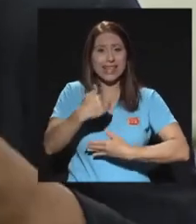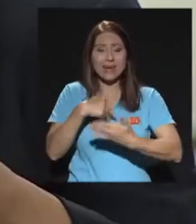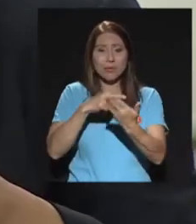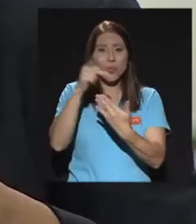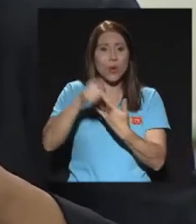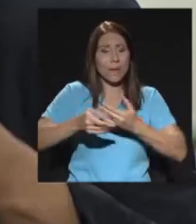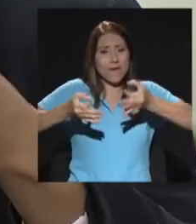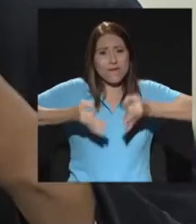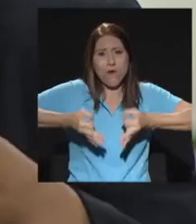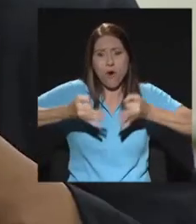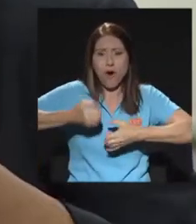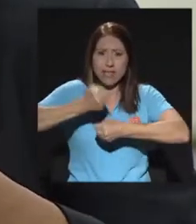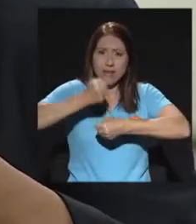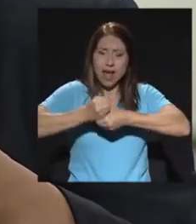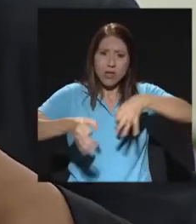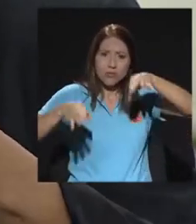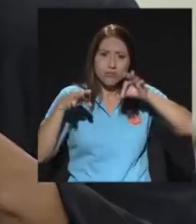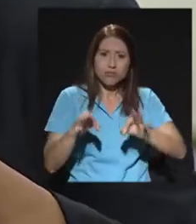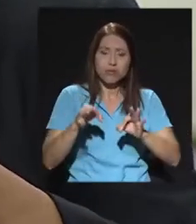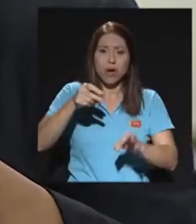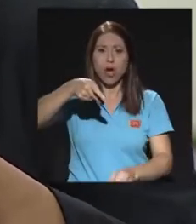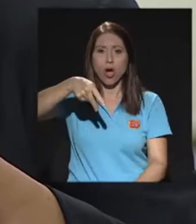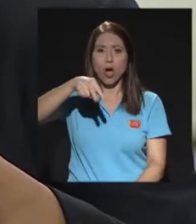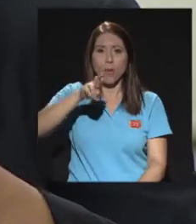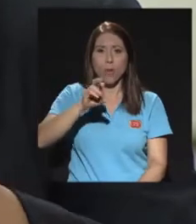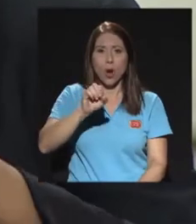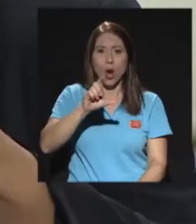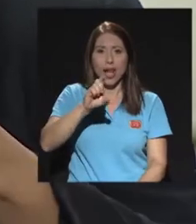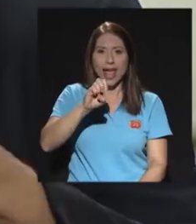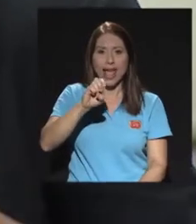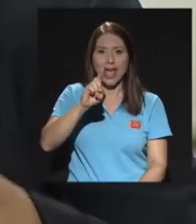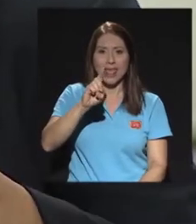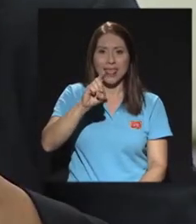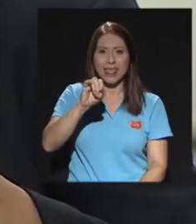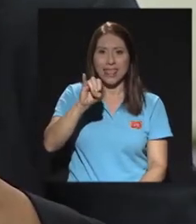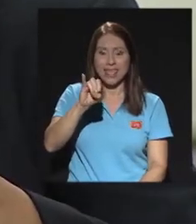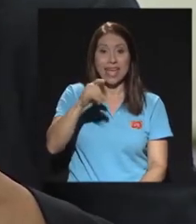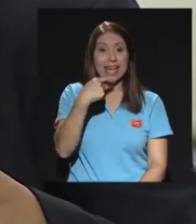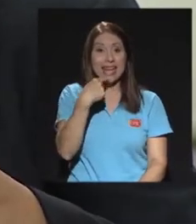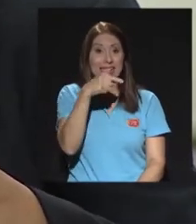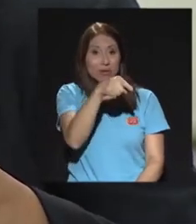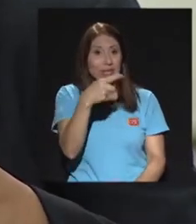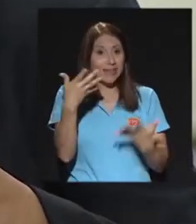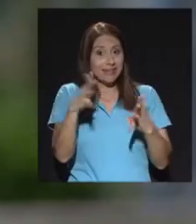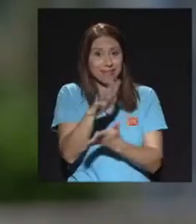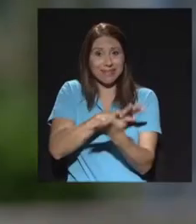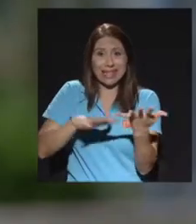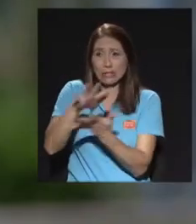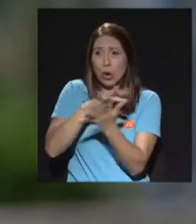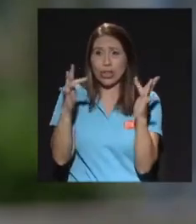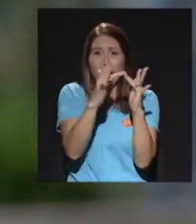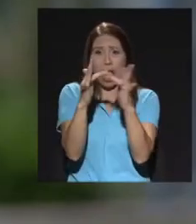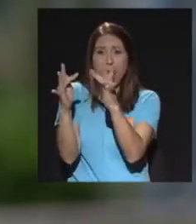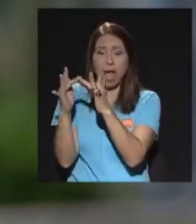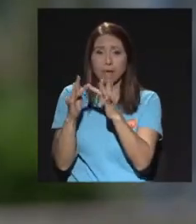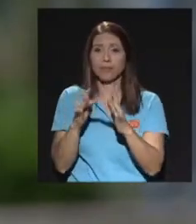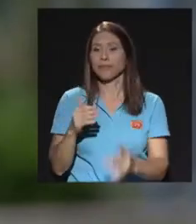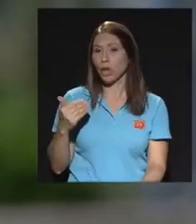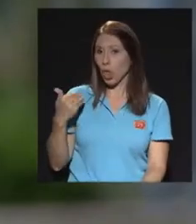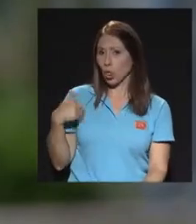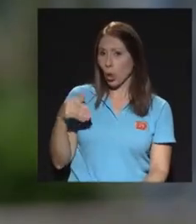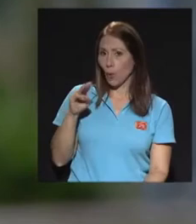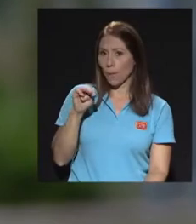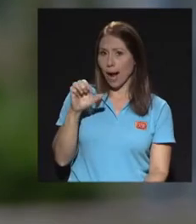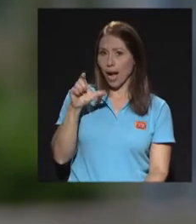bien trabajado, como lo es ProLedi, que le dice a usted que existe ese desorden. Don Marlon, primero